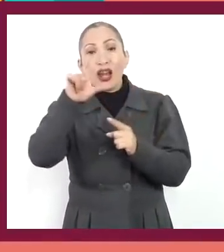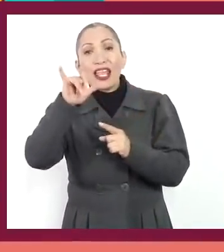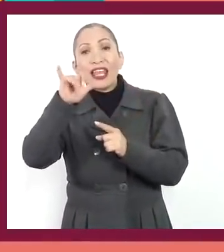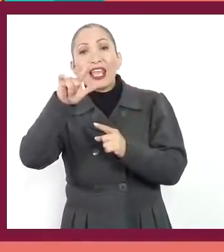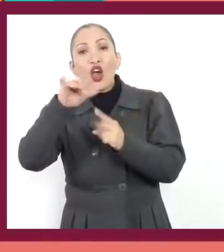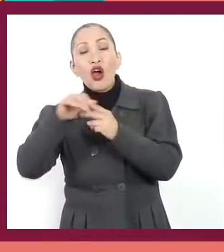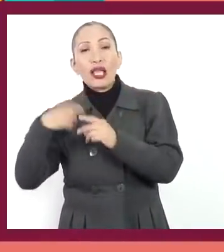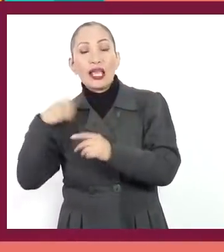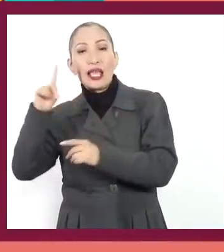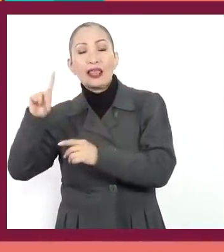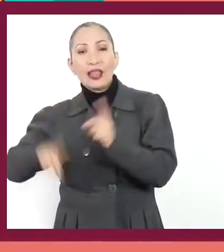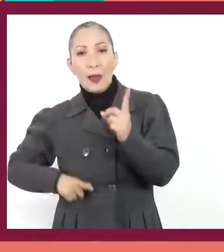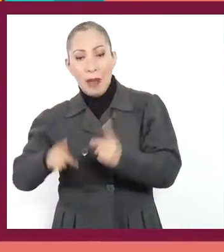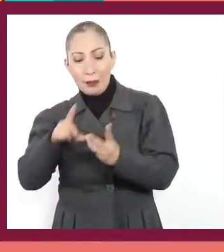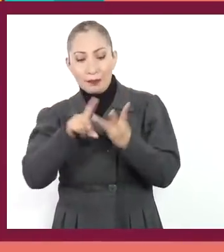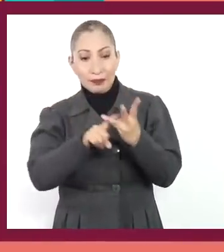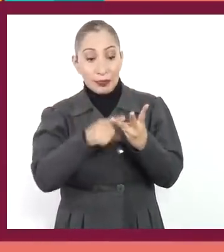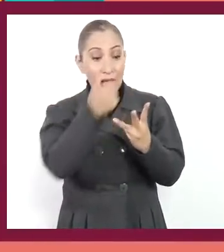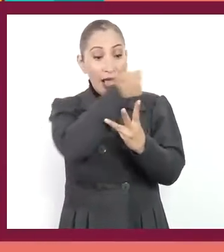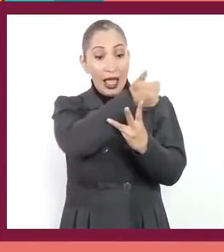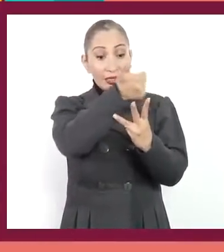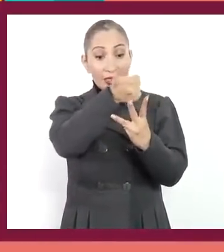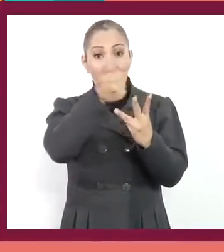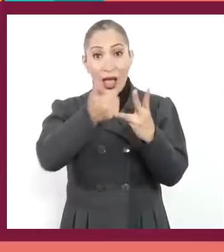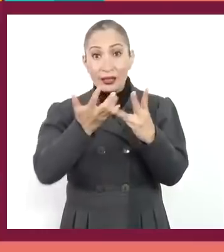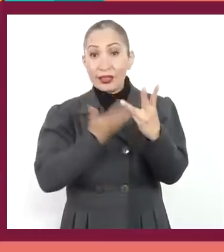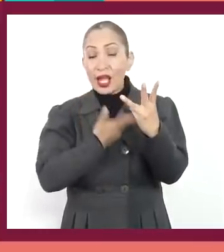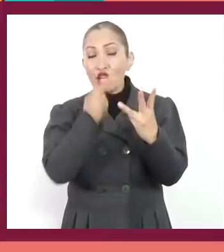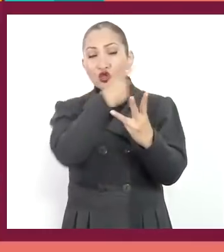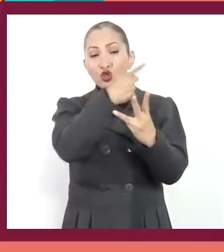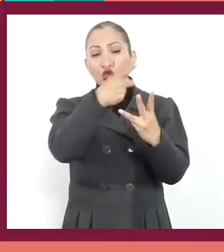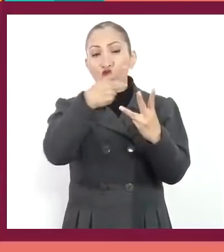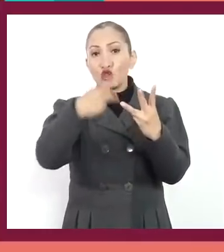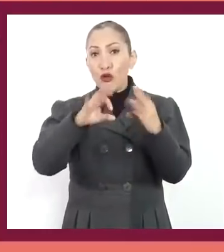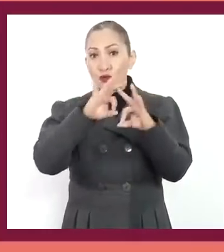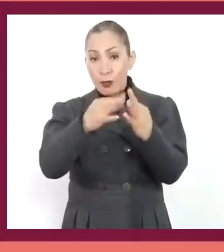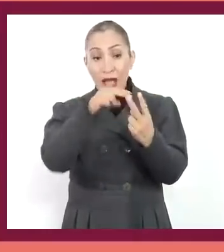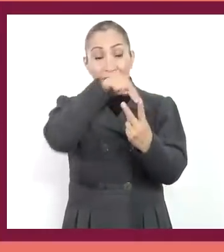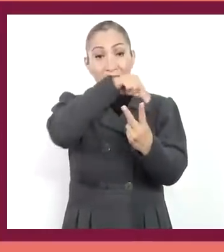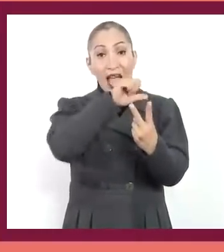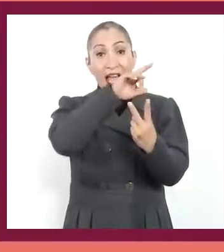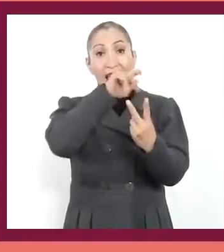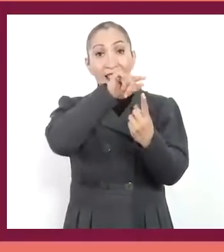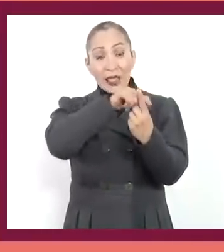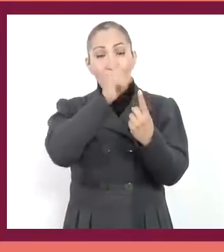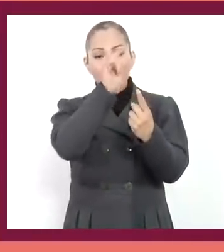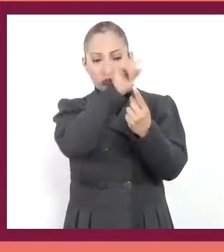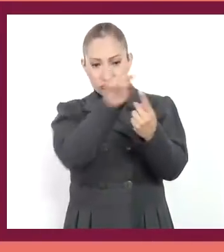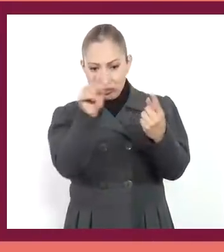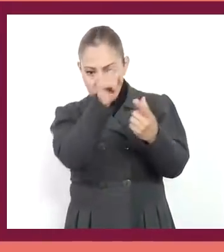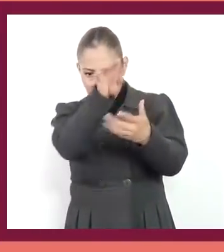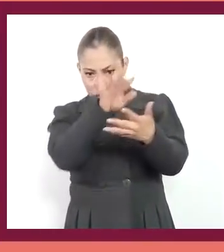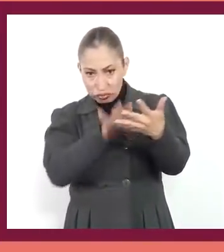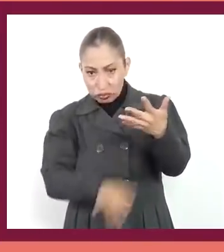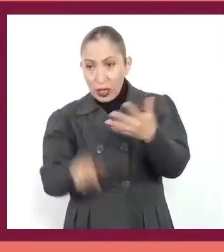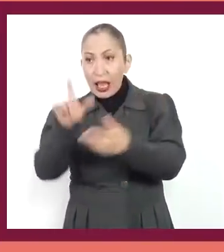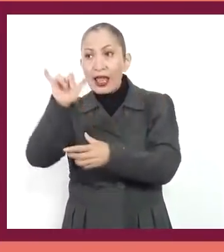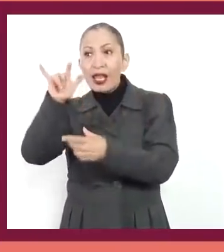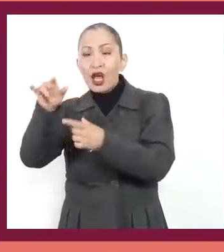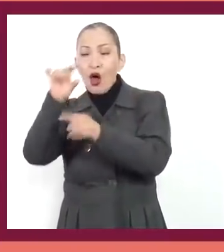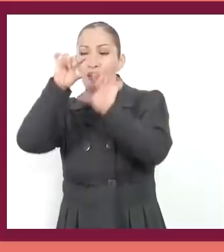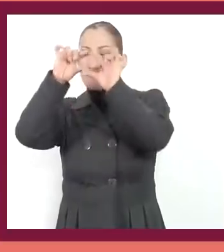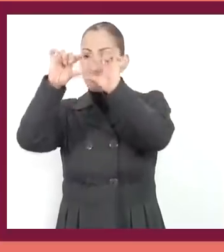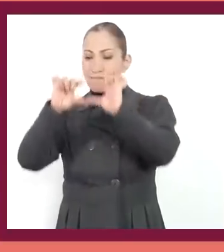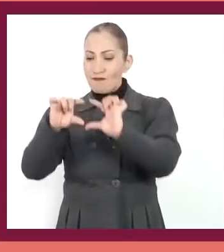y dramático. 2. Cada género posee una forma propia. El narrativo está escrito en prosa, el lírico utiliza